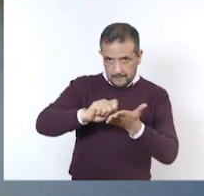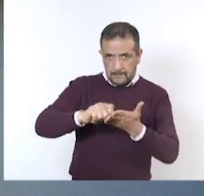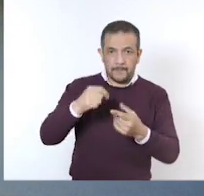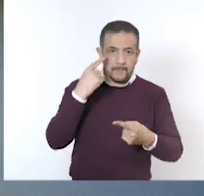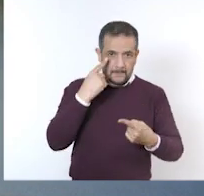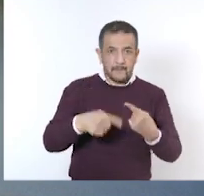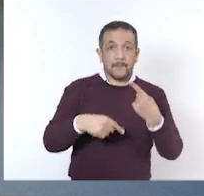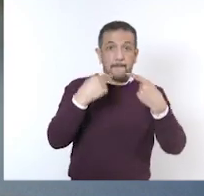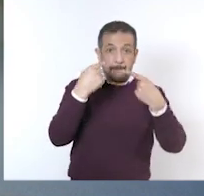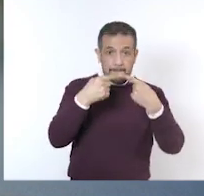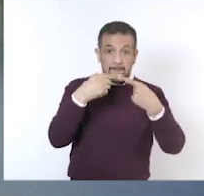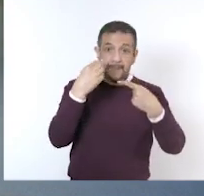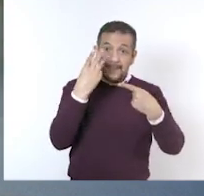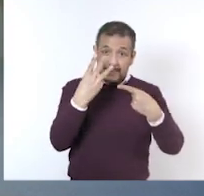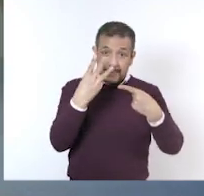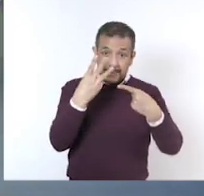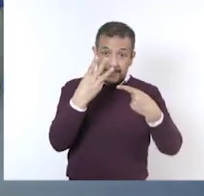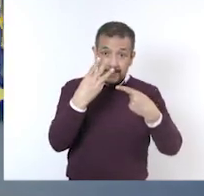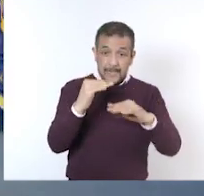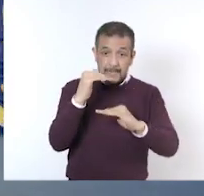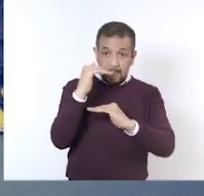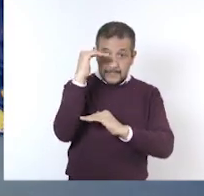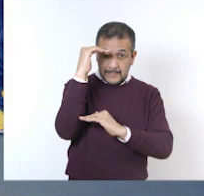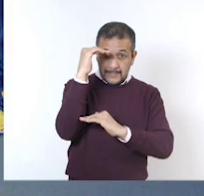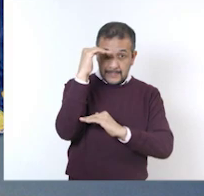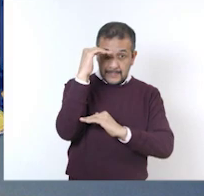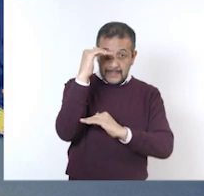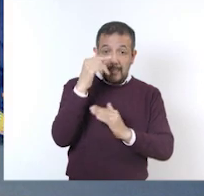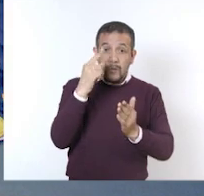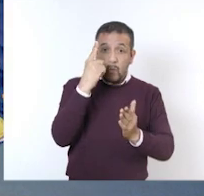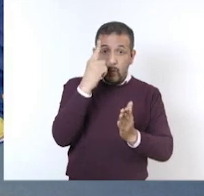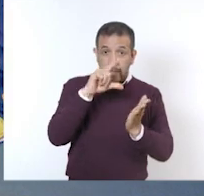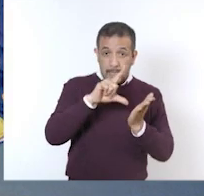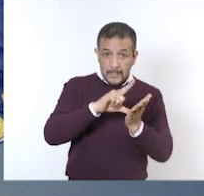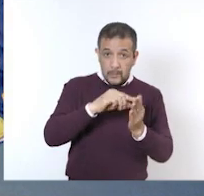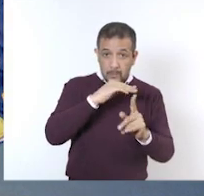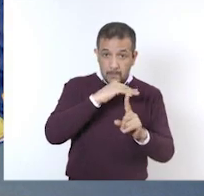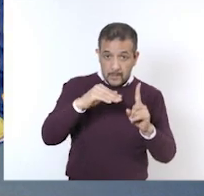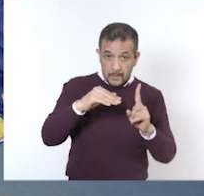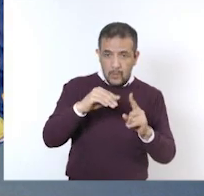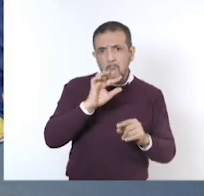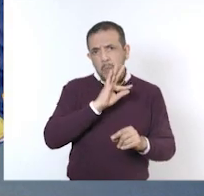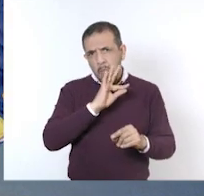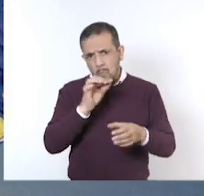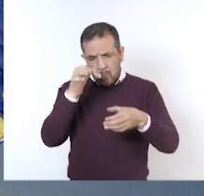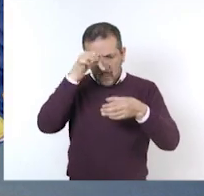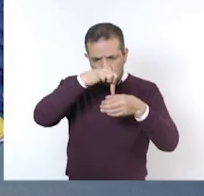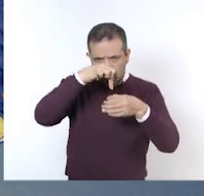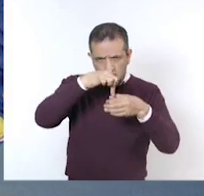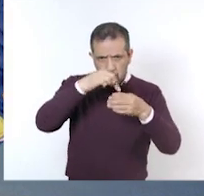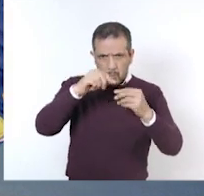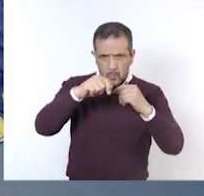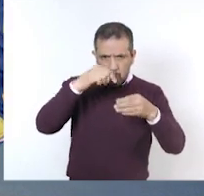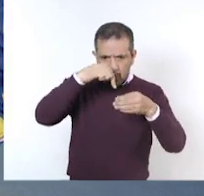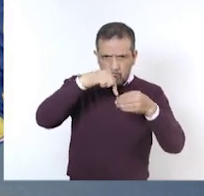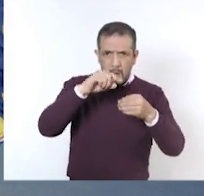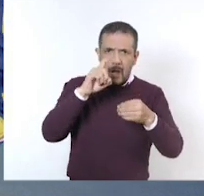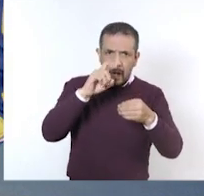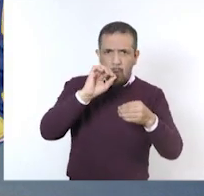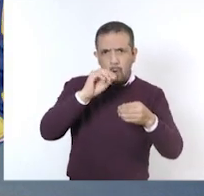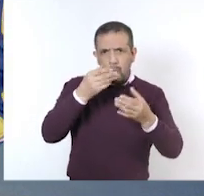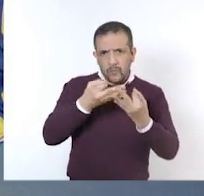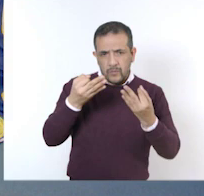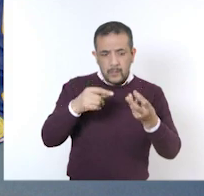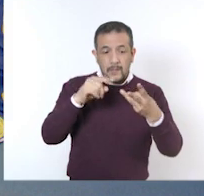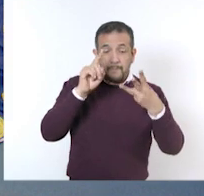nota, vamos a ocupar... 3 botellas de 1.5 litros con peso, agua, puede ser tierra, algo que les dé